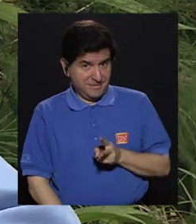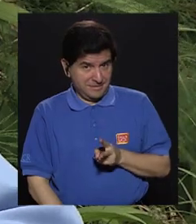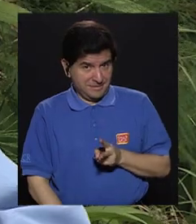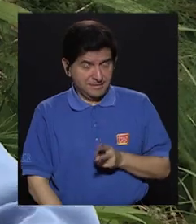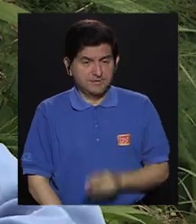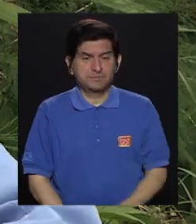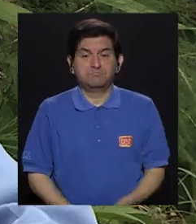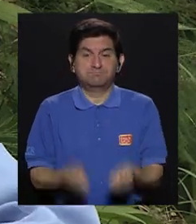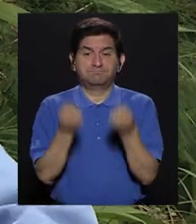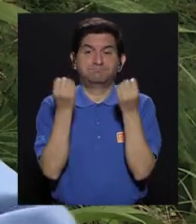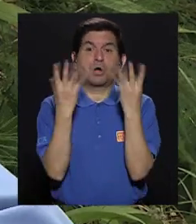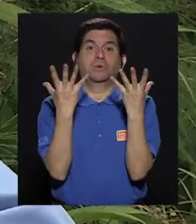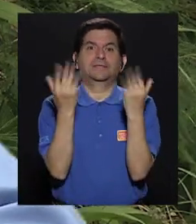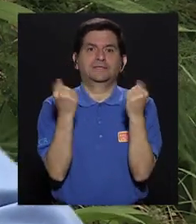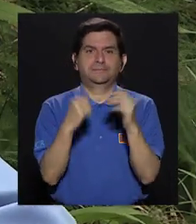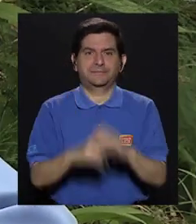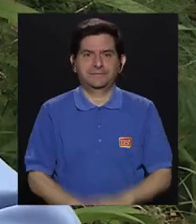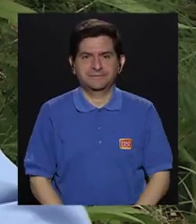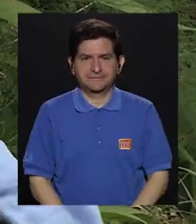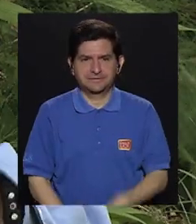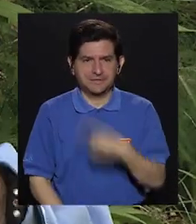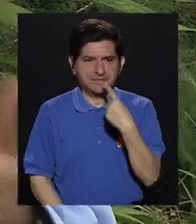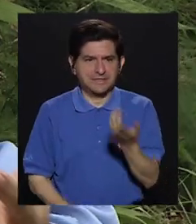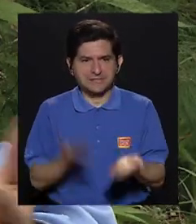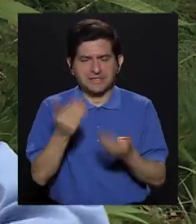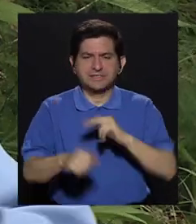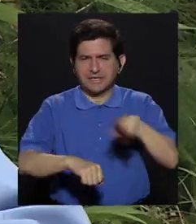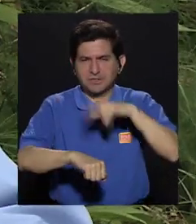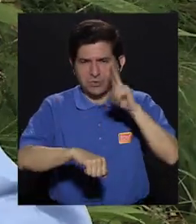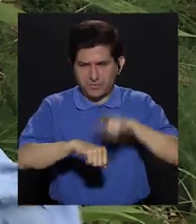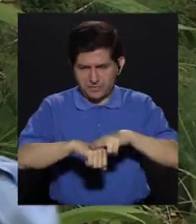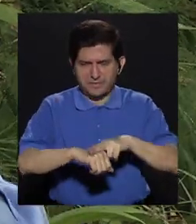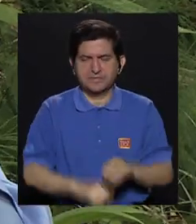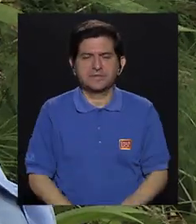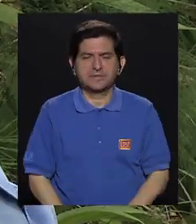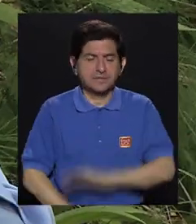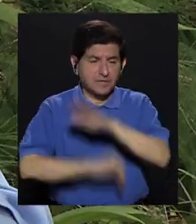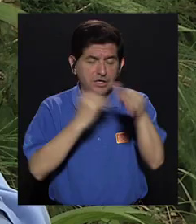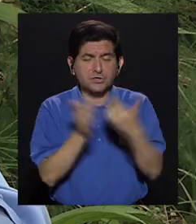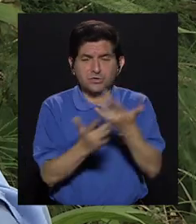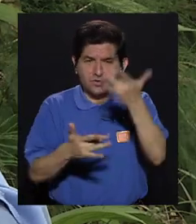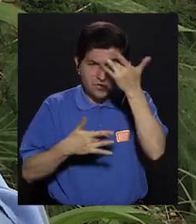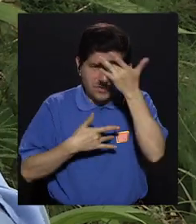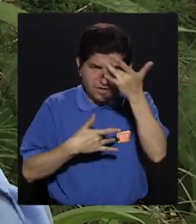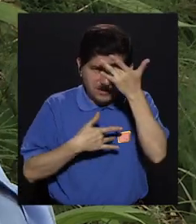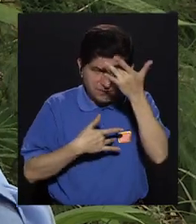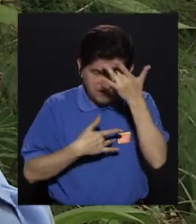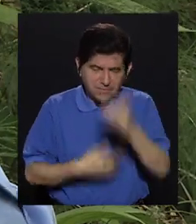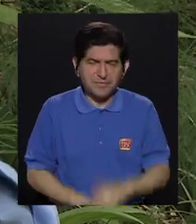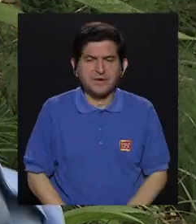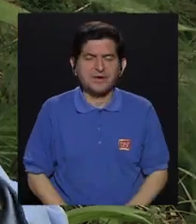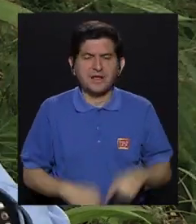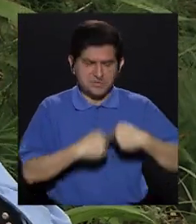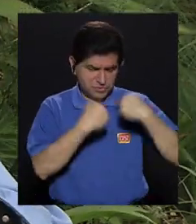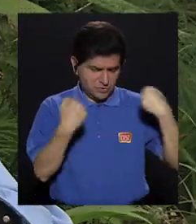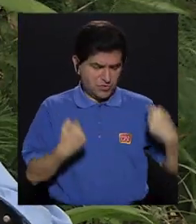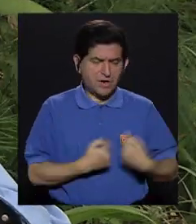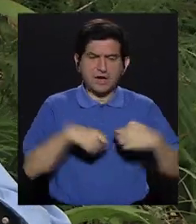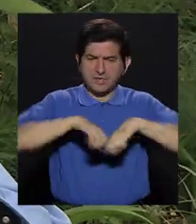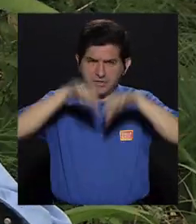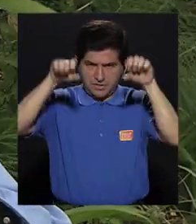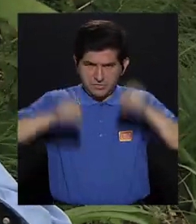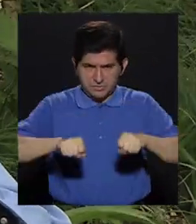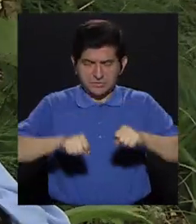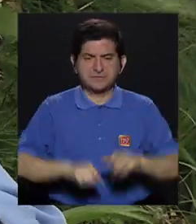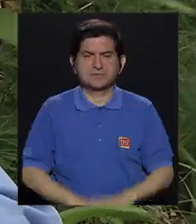son muchísimas. Podríamos hablar de las más frecuentes, todas las enfermedades que clasificamos como cardiovasculares,